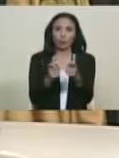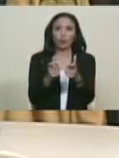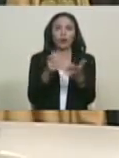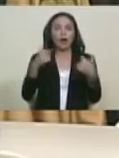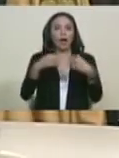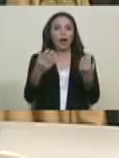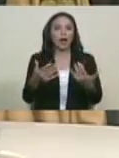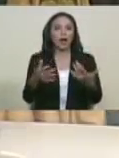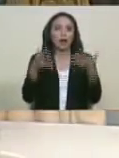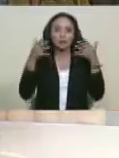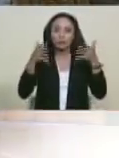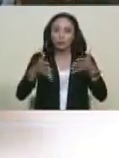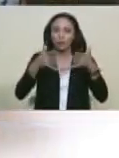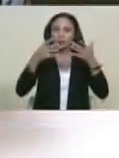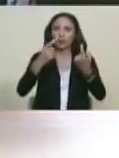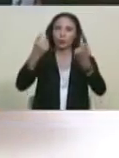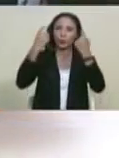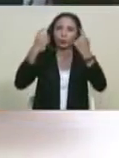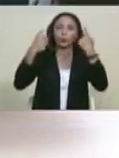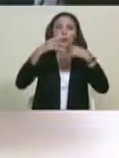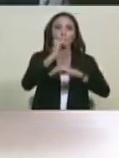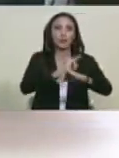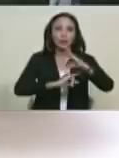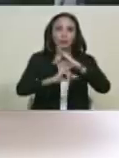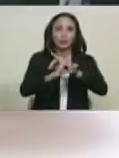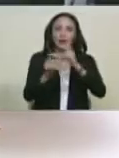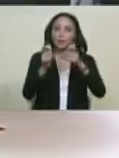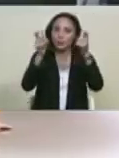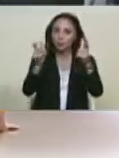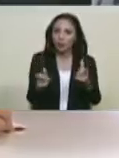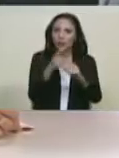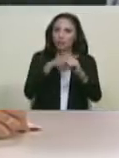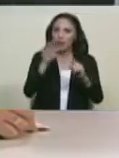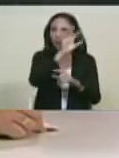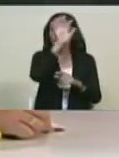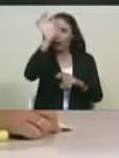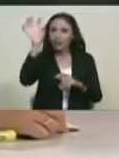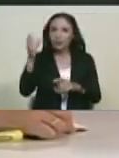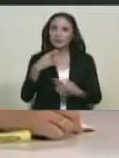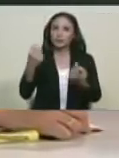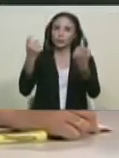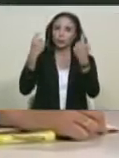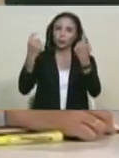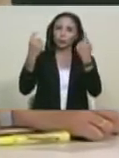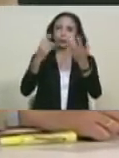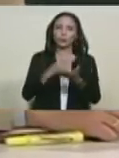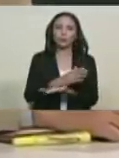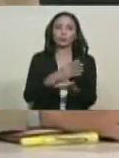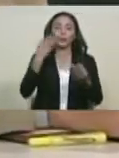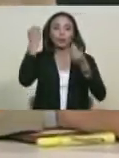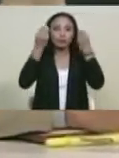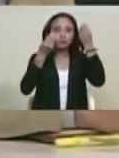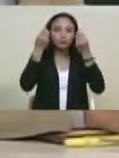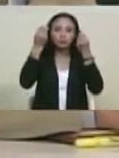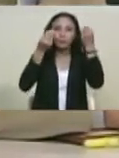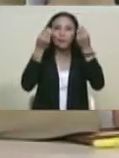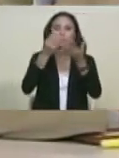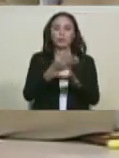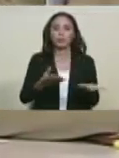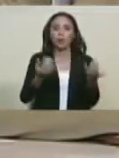asesoría internacional importantes expertos del nuevo pensamiento económico